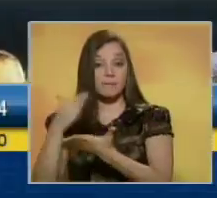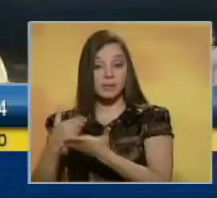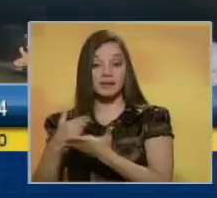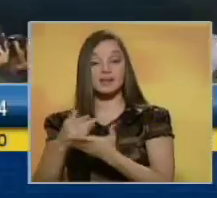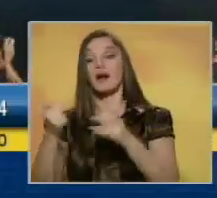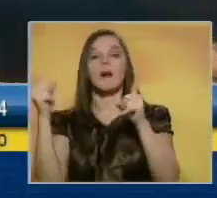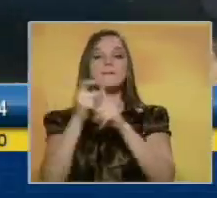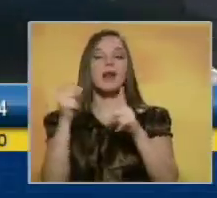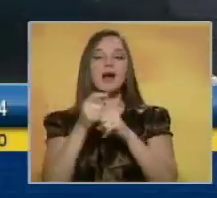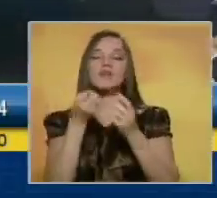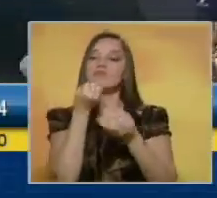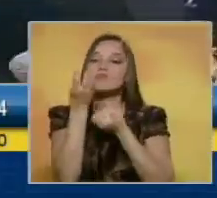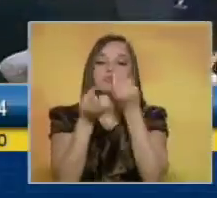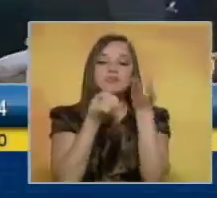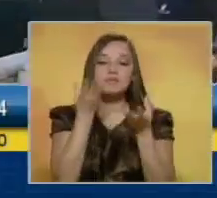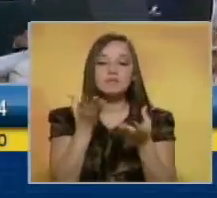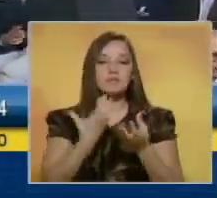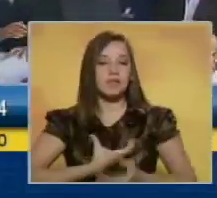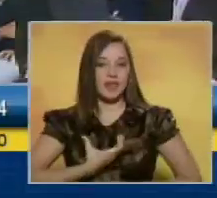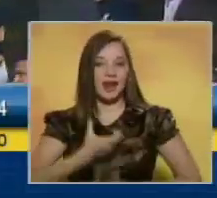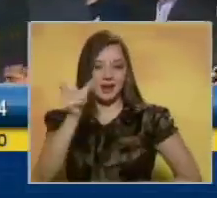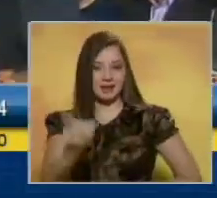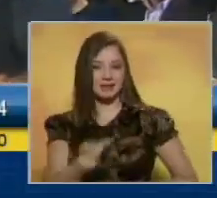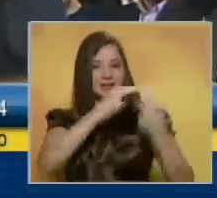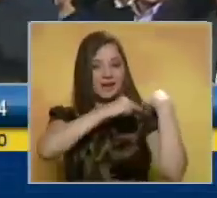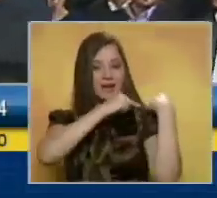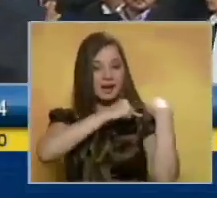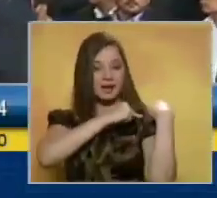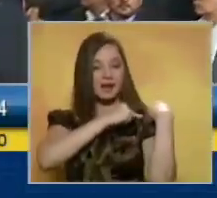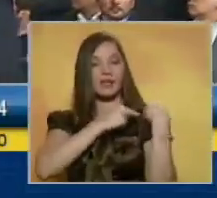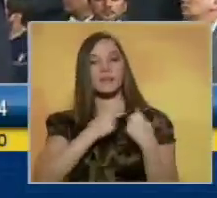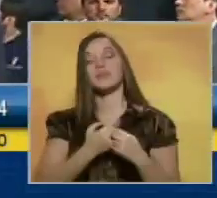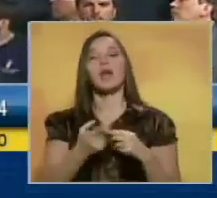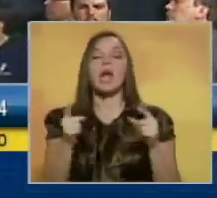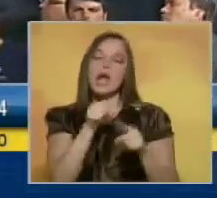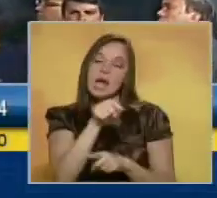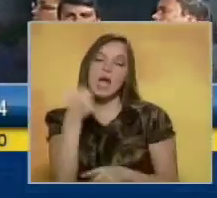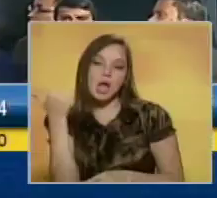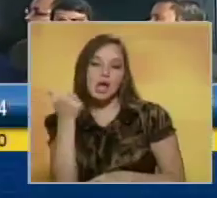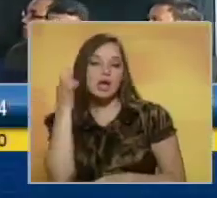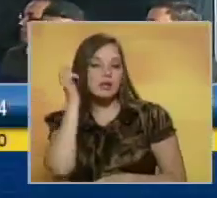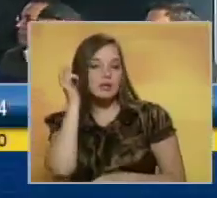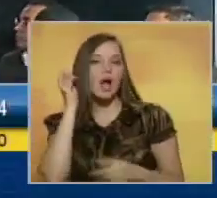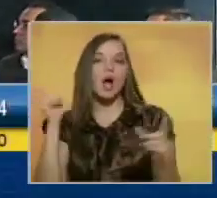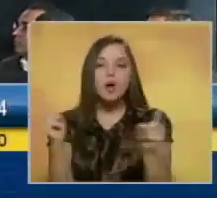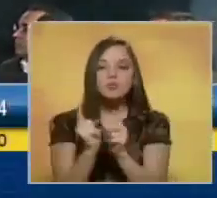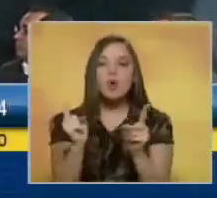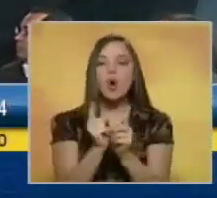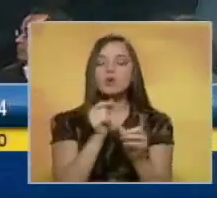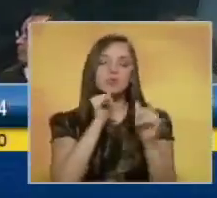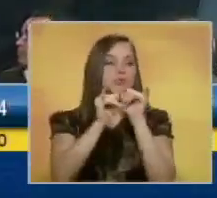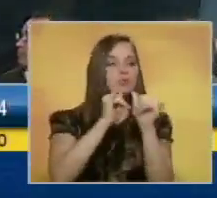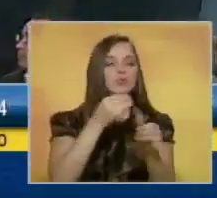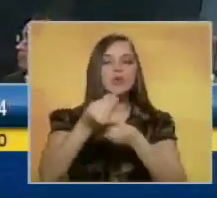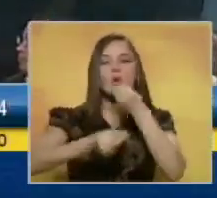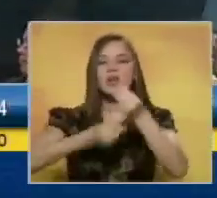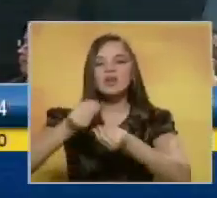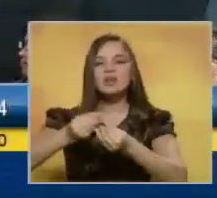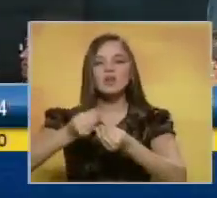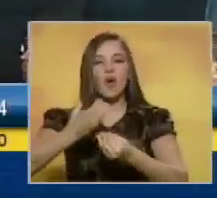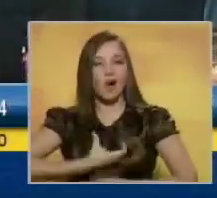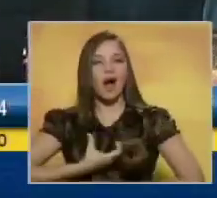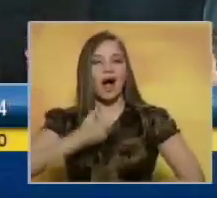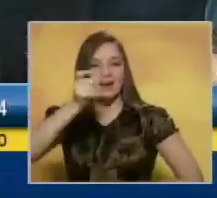alcaldesa metropolitana encargada, haciendo un resumen, recordando lo que había sido la gestión del